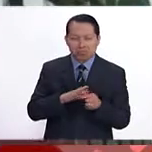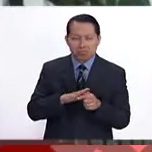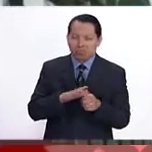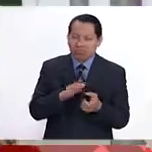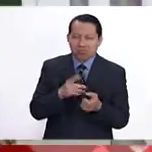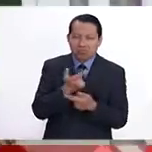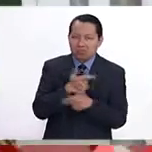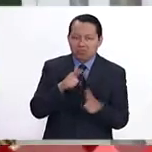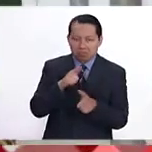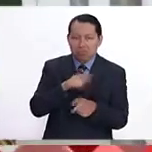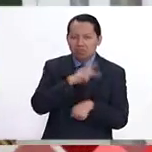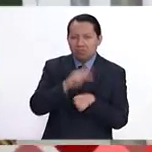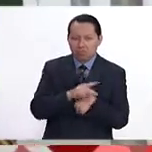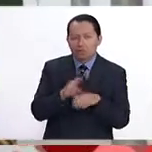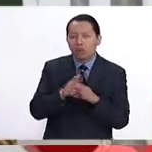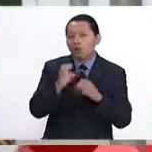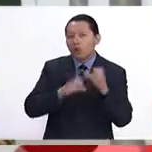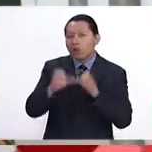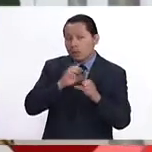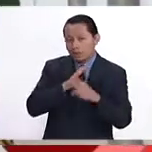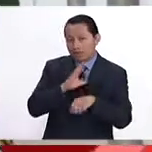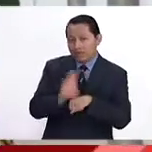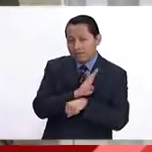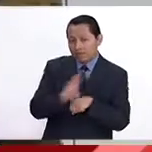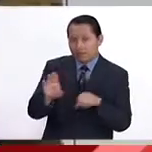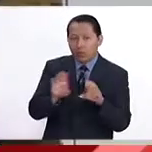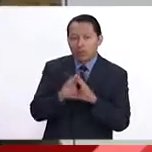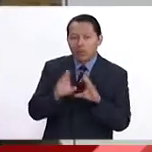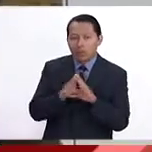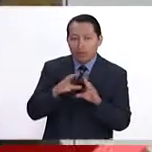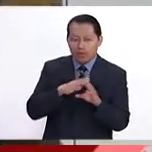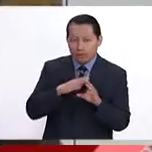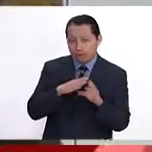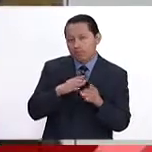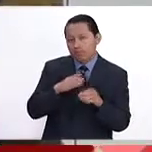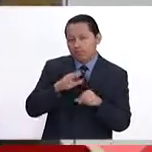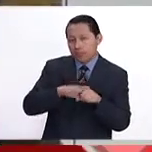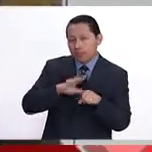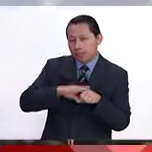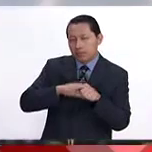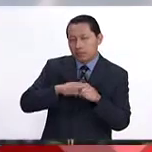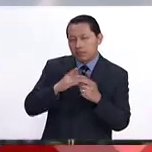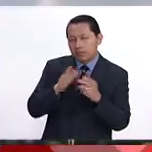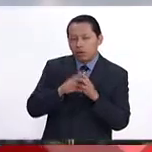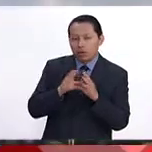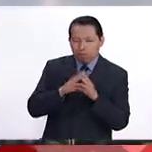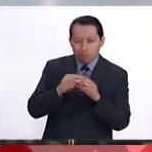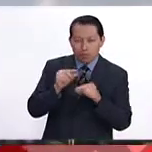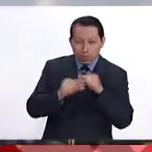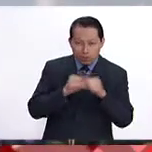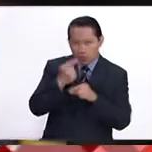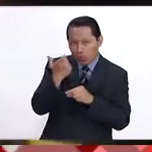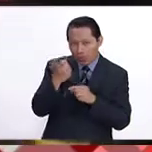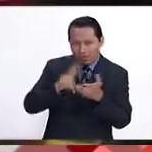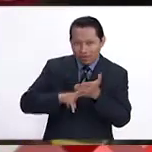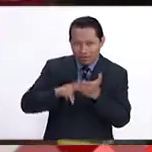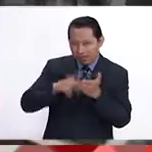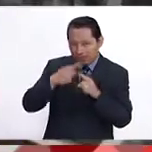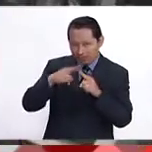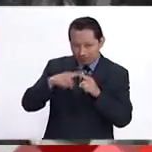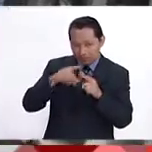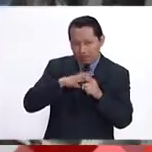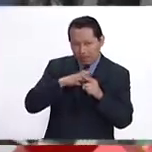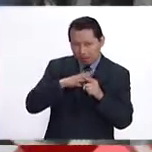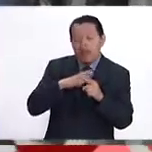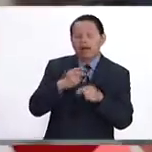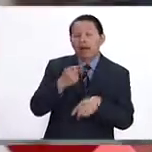el comercio lo ha beneficiado por la reducción tan importante de costos. Entonces, ellos son nuestros